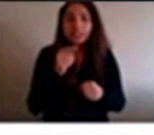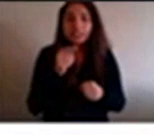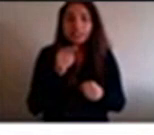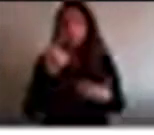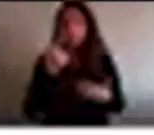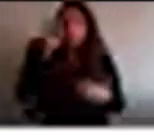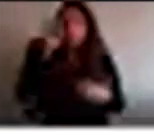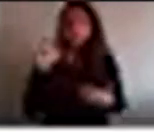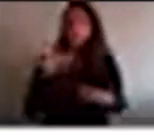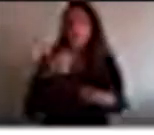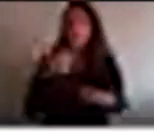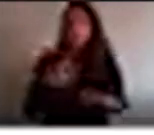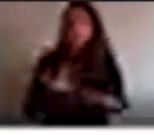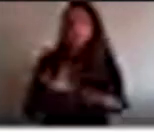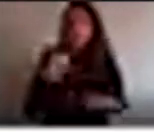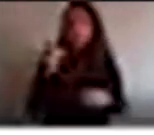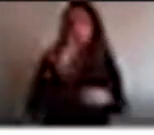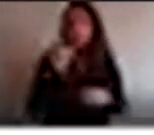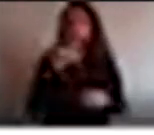porque tiene discapacidad.